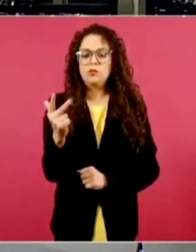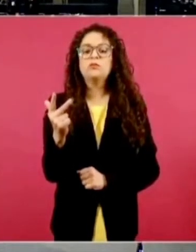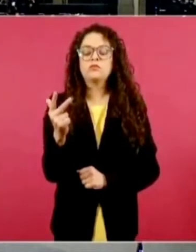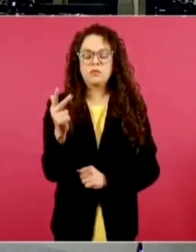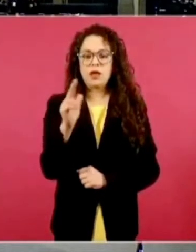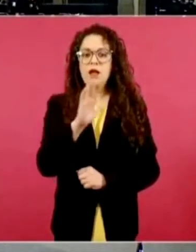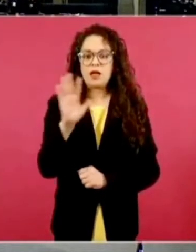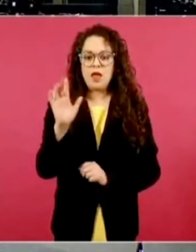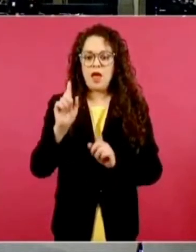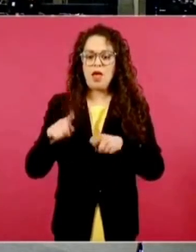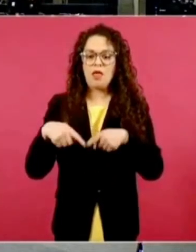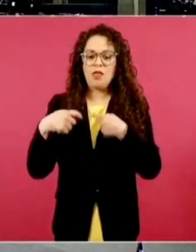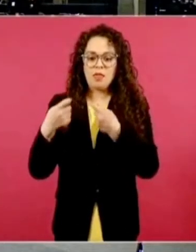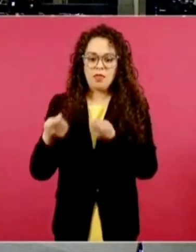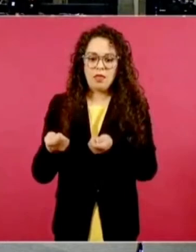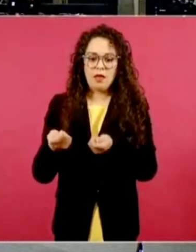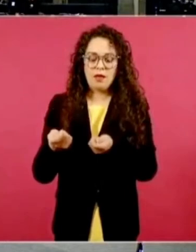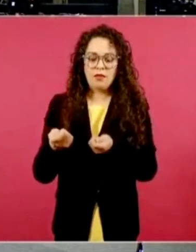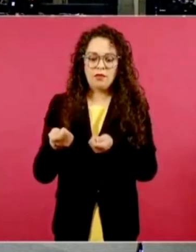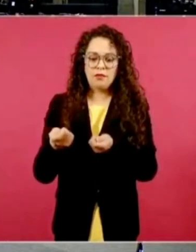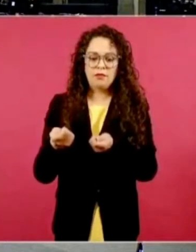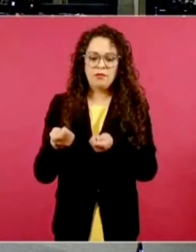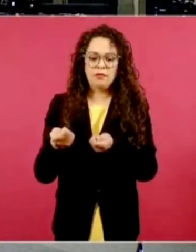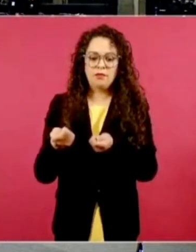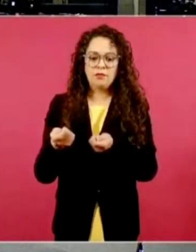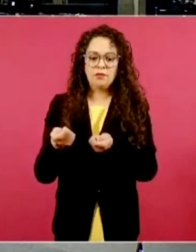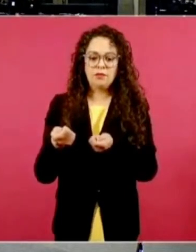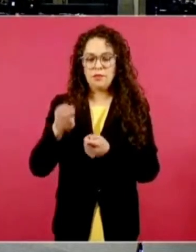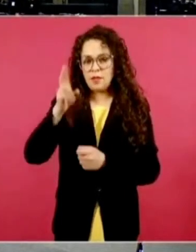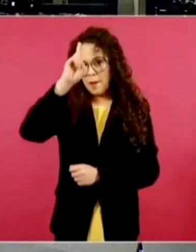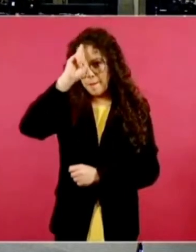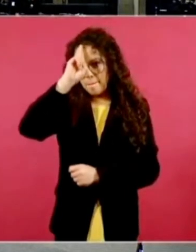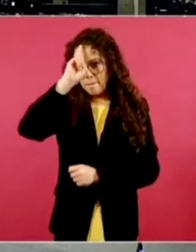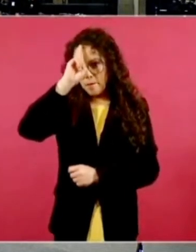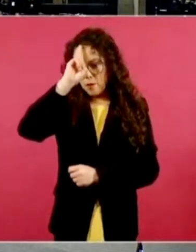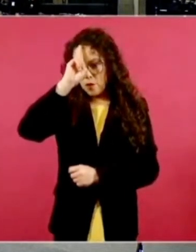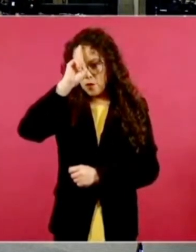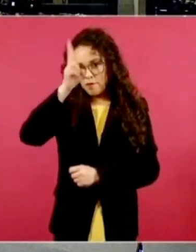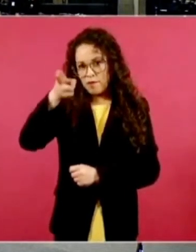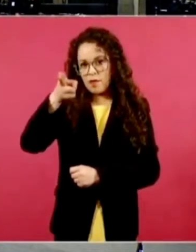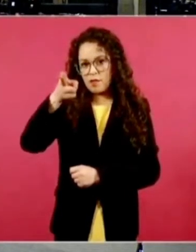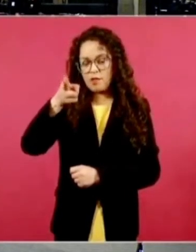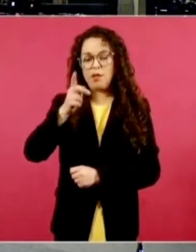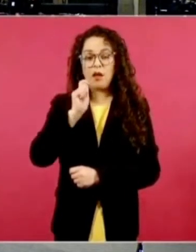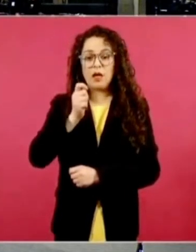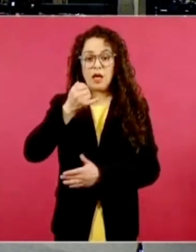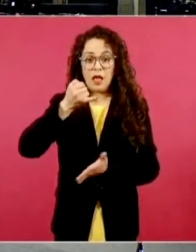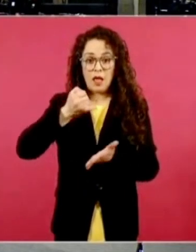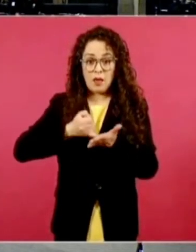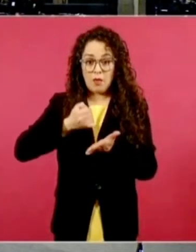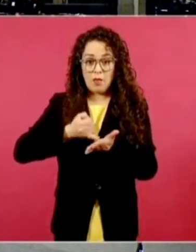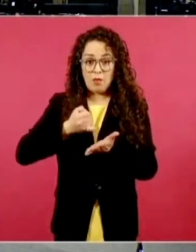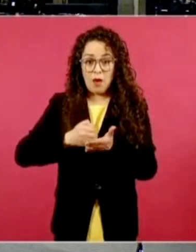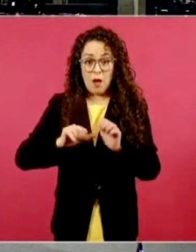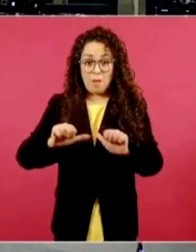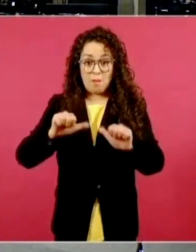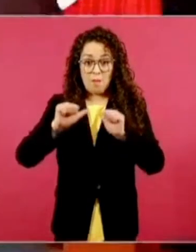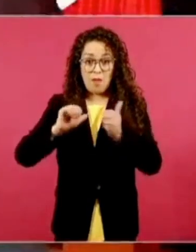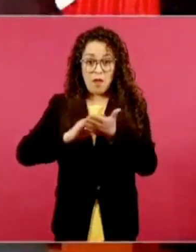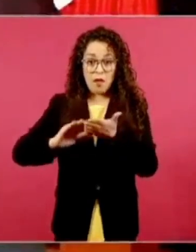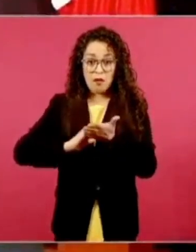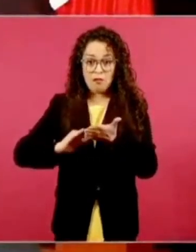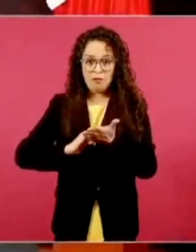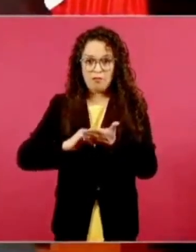condonó, se prohibió la condonación de impuestos. Esto lo hacía el presidente.